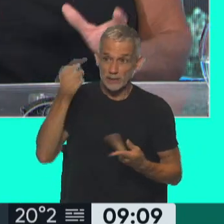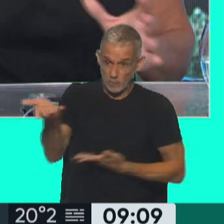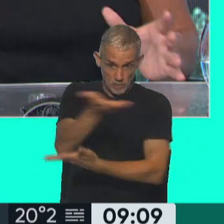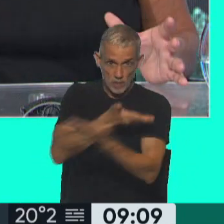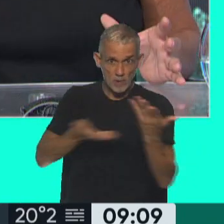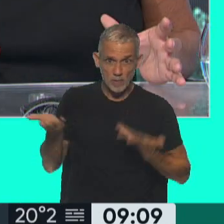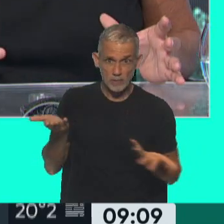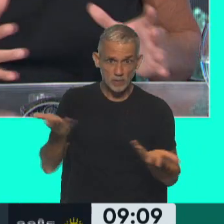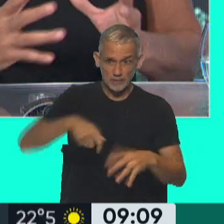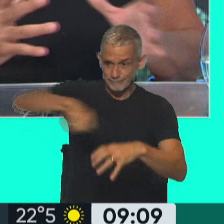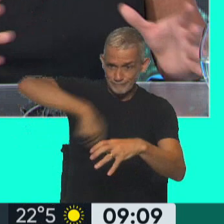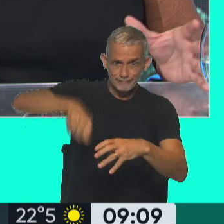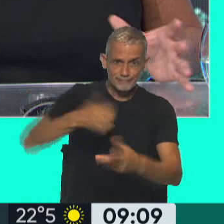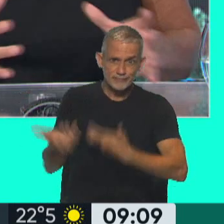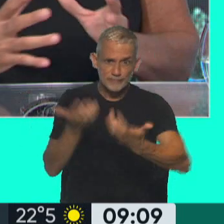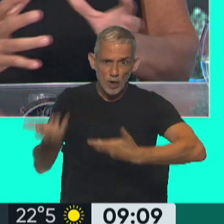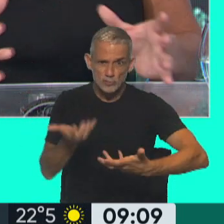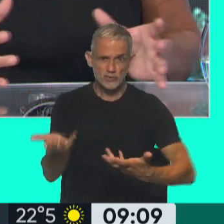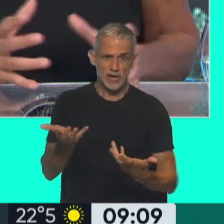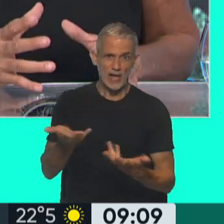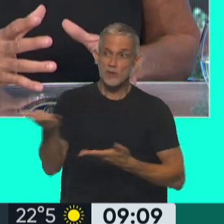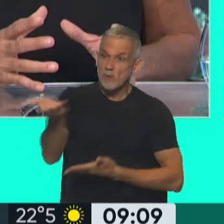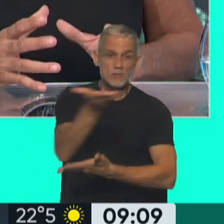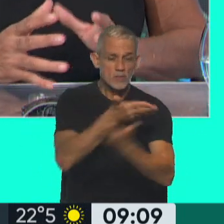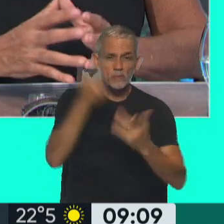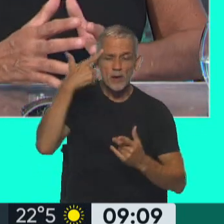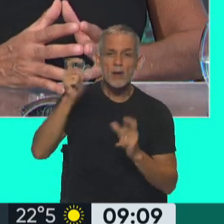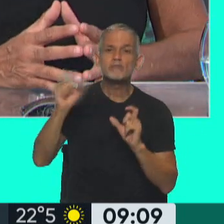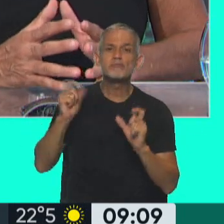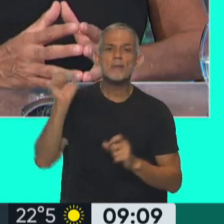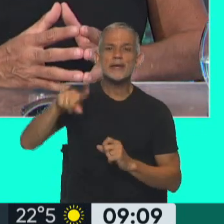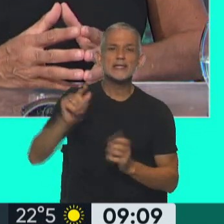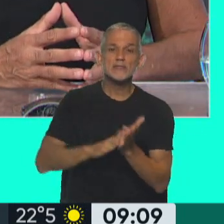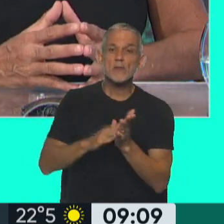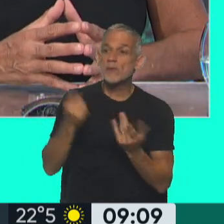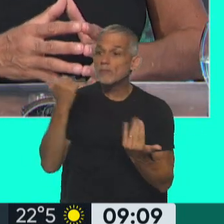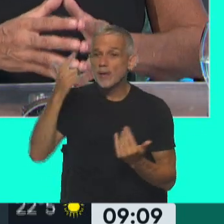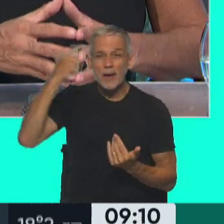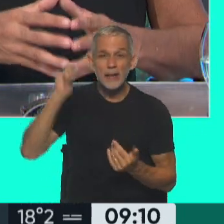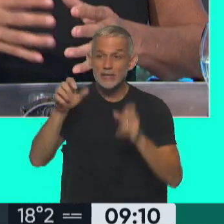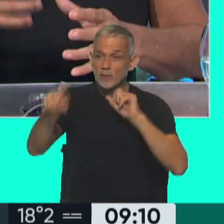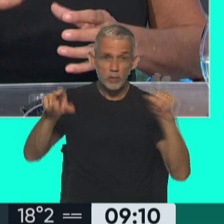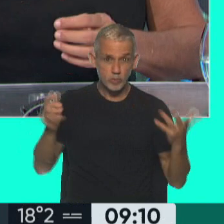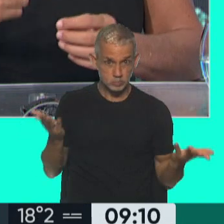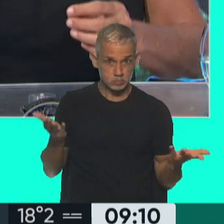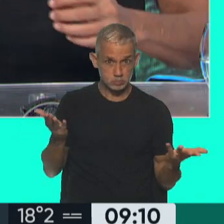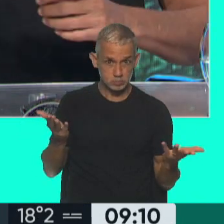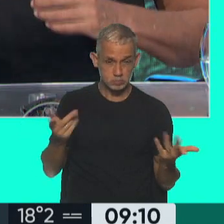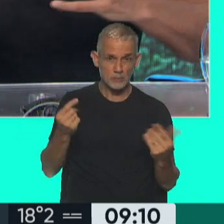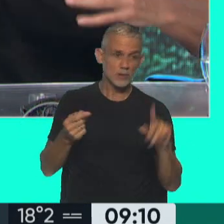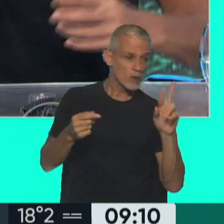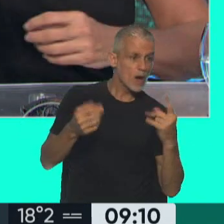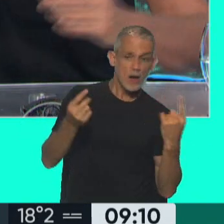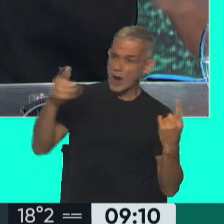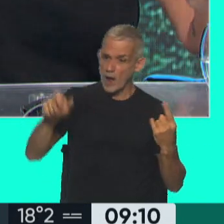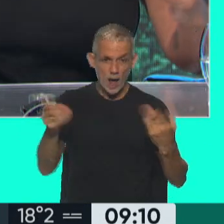nosotras, haciendo la olla, cocinando y compartiendo experiencias, que también son experiencias que le sirven a una a la